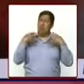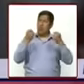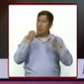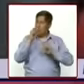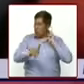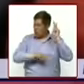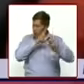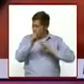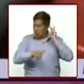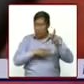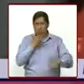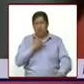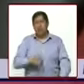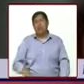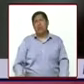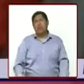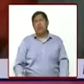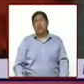en la población?